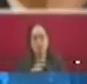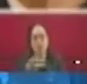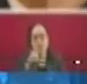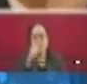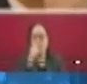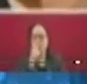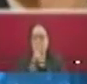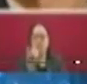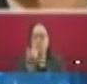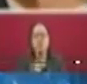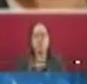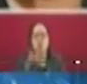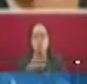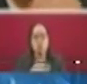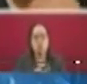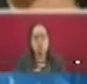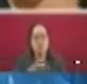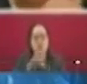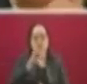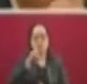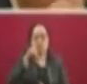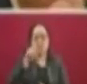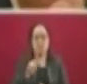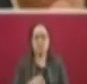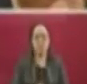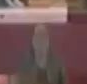comerciales. Eso, gracias, Kiko, que seas bien, buenas